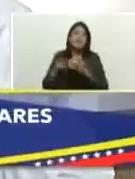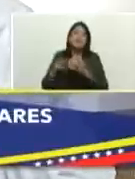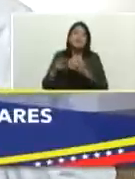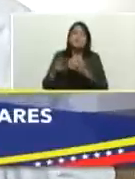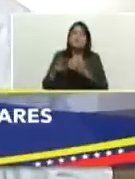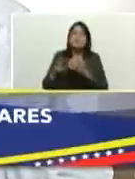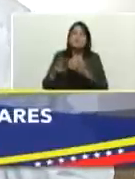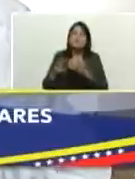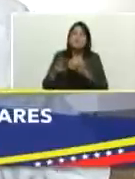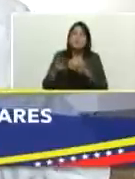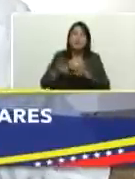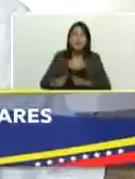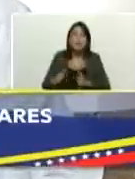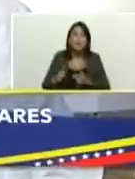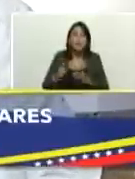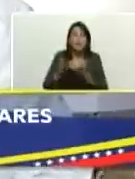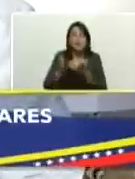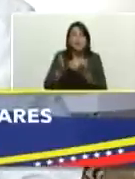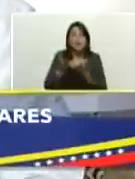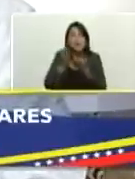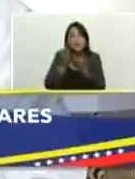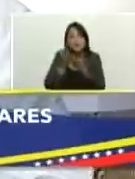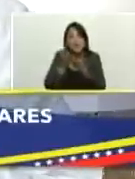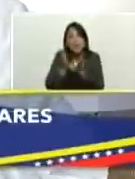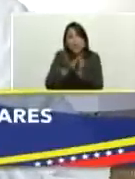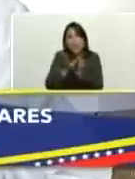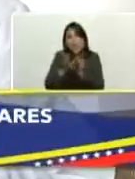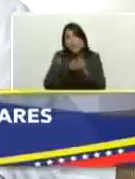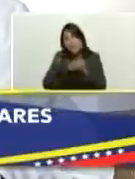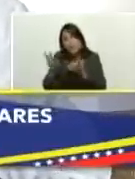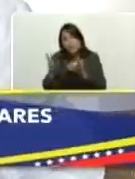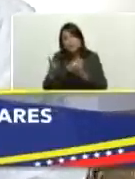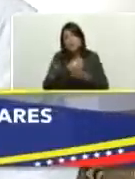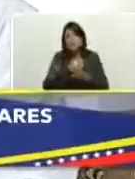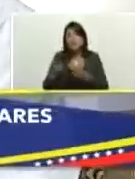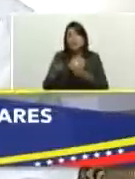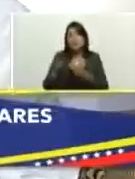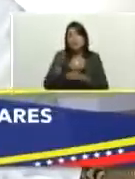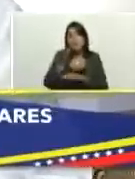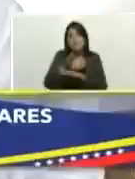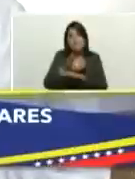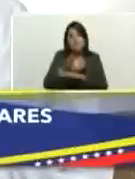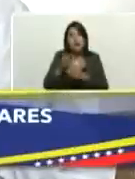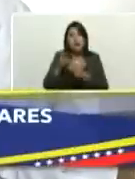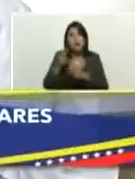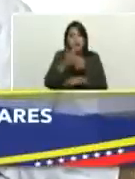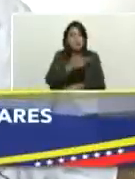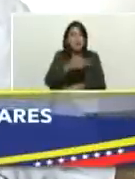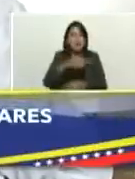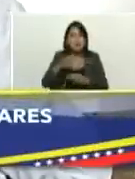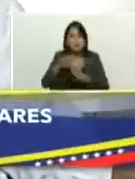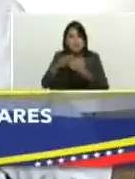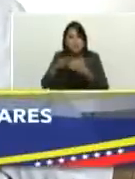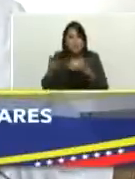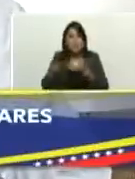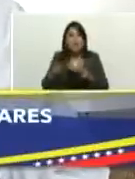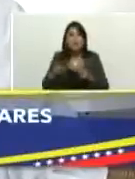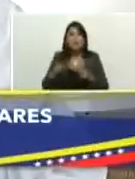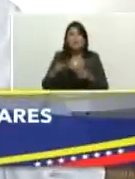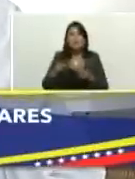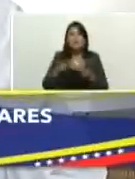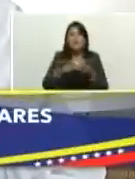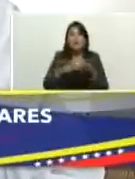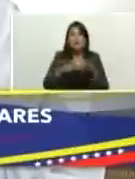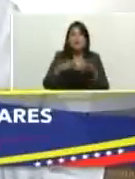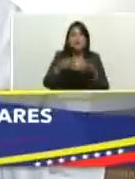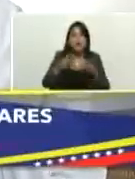sus hijos estudian en escuelas públicas. Tiene carnet de la patria por el que recibe también los bonos patria que usted